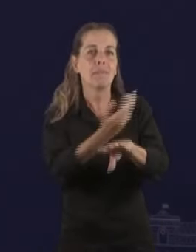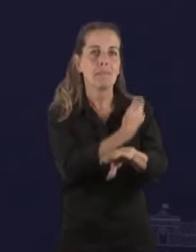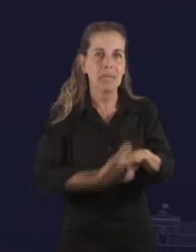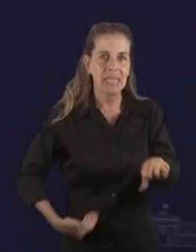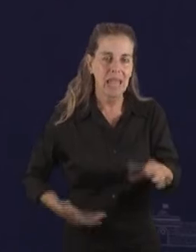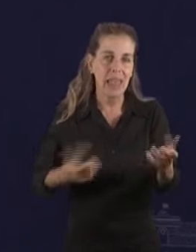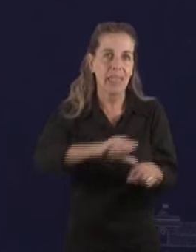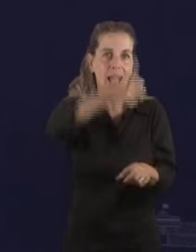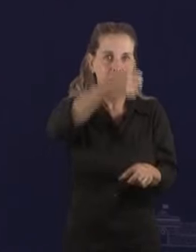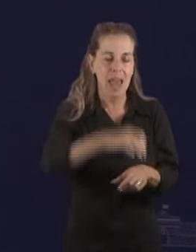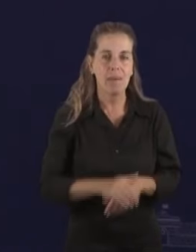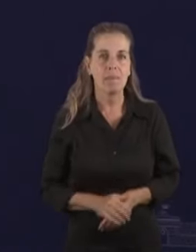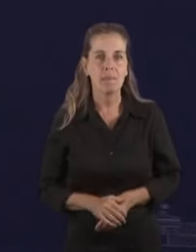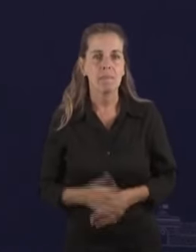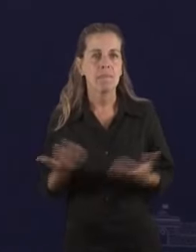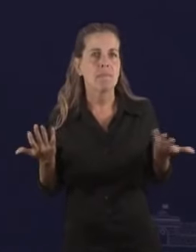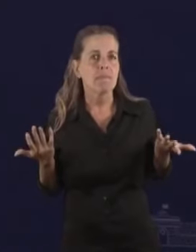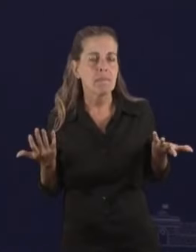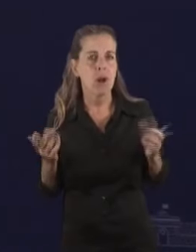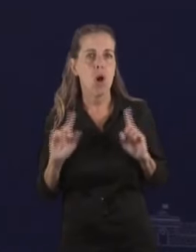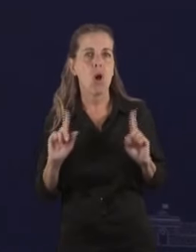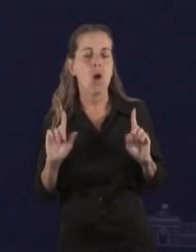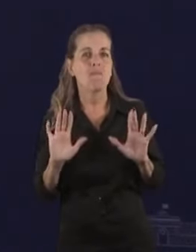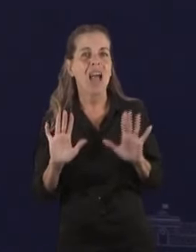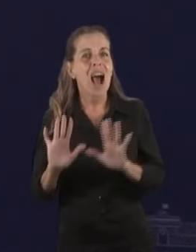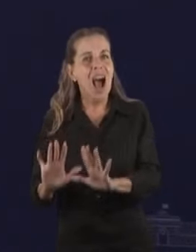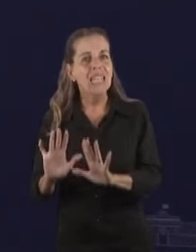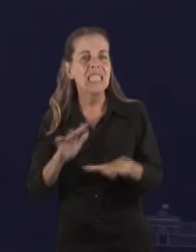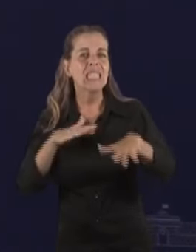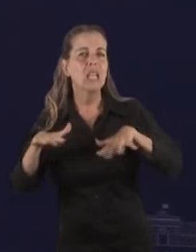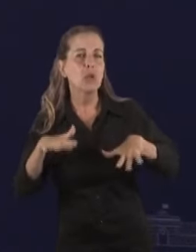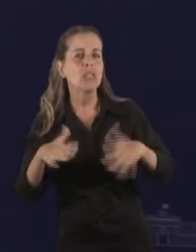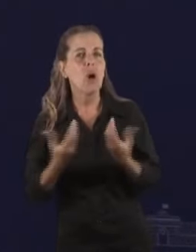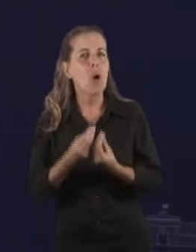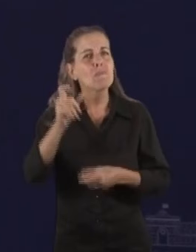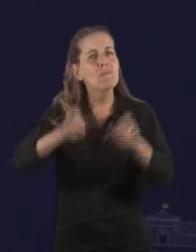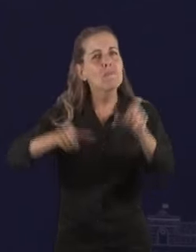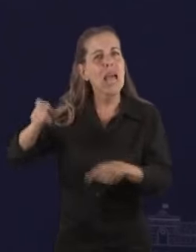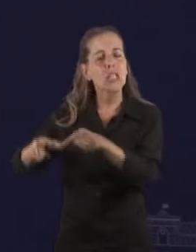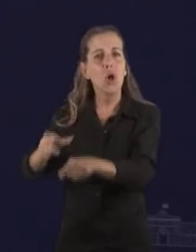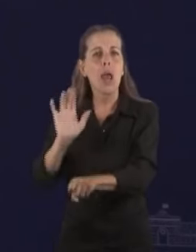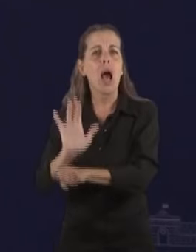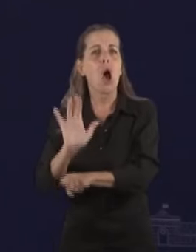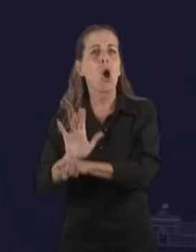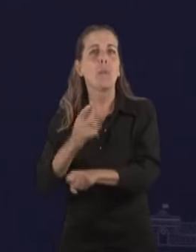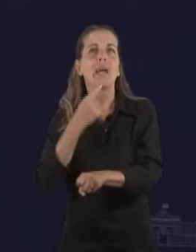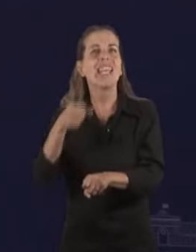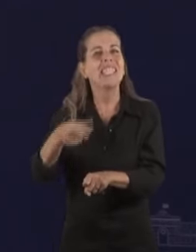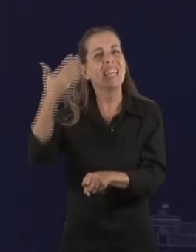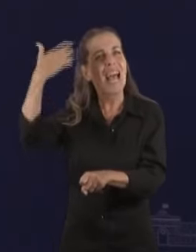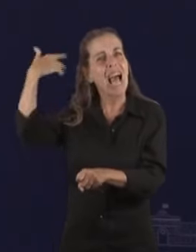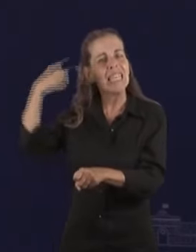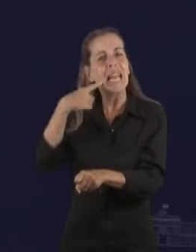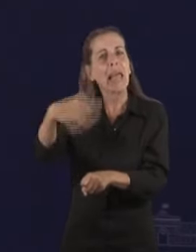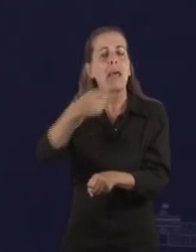no son de la Argentina que queremos, esto de proponer tirar ministros al riachuelo o demonizar